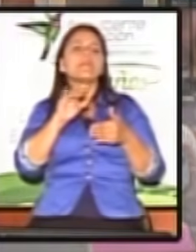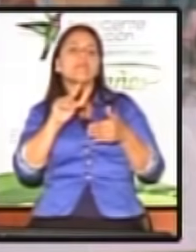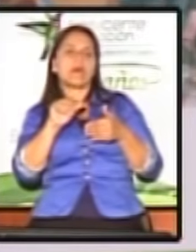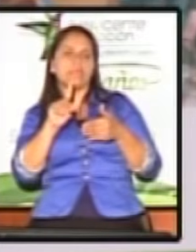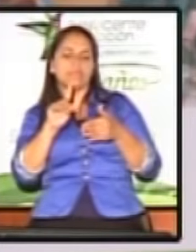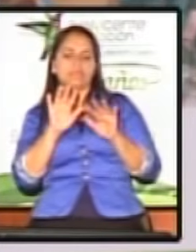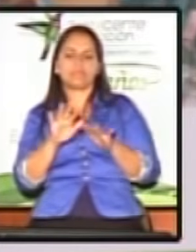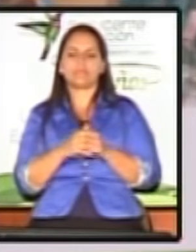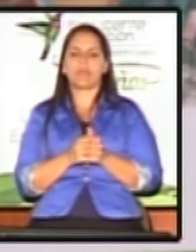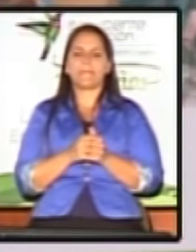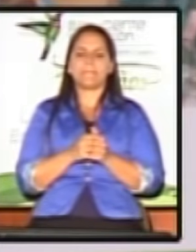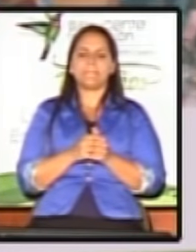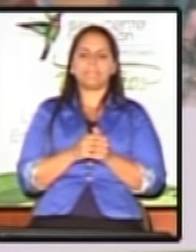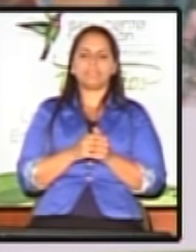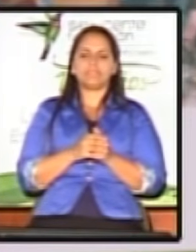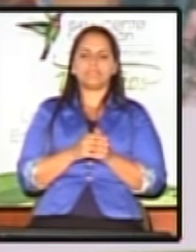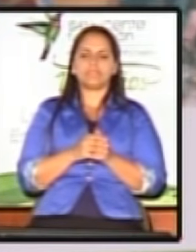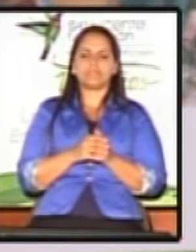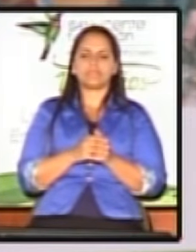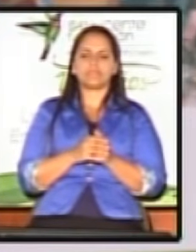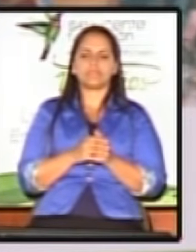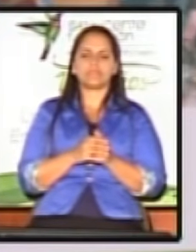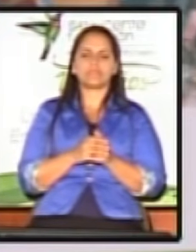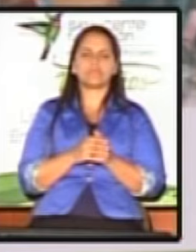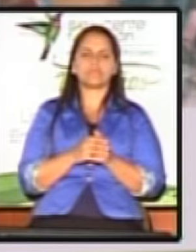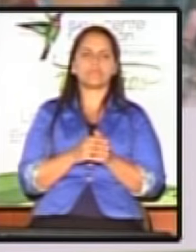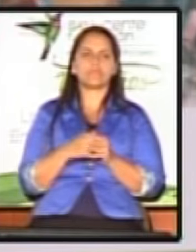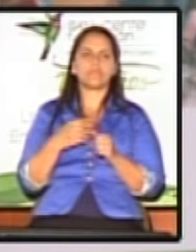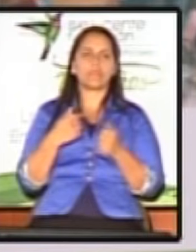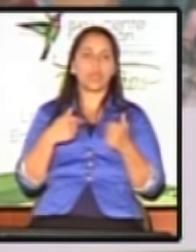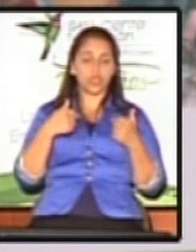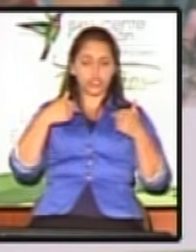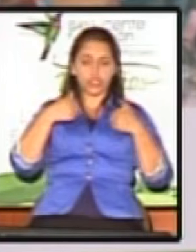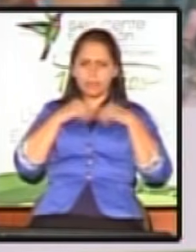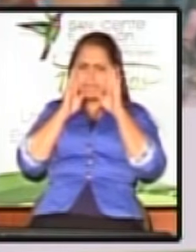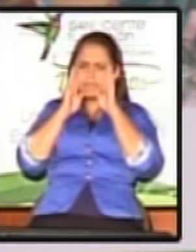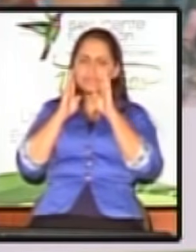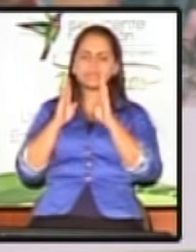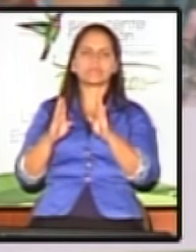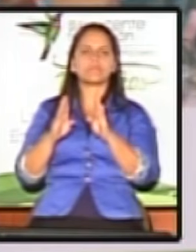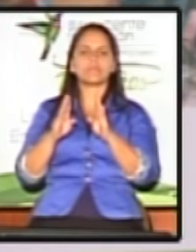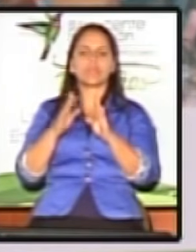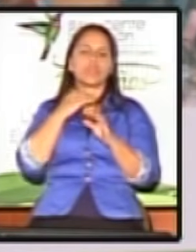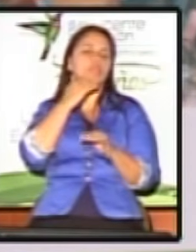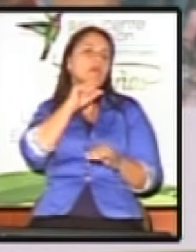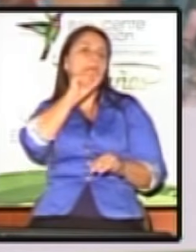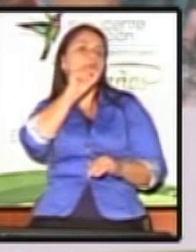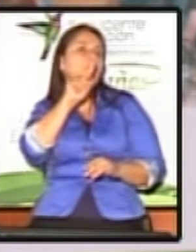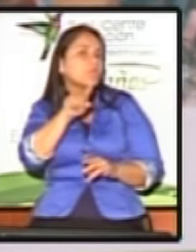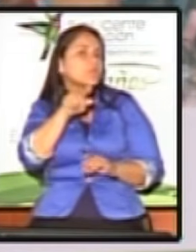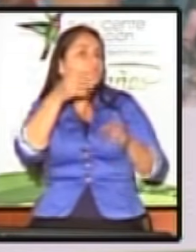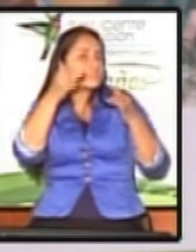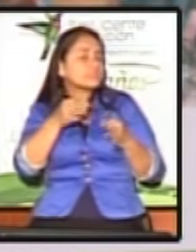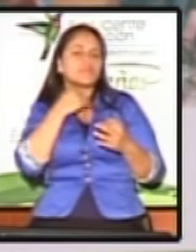quiero decir es, quien cuida se descuida. Pregunta o afirmación, esa es